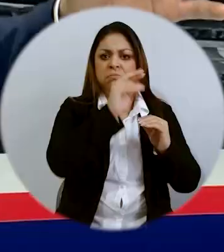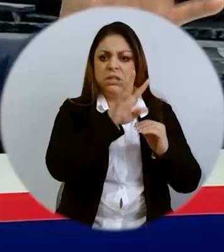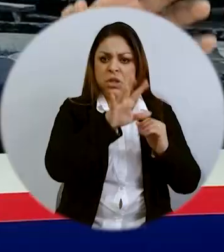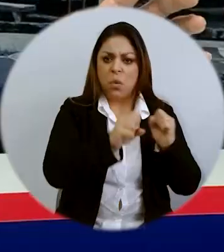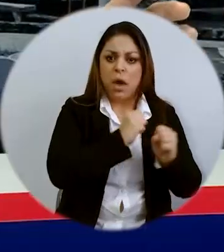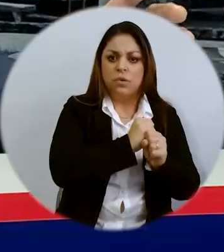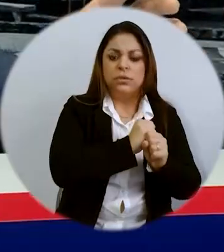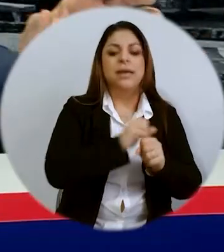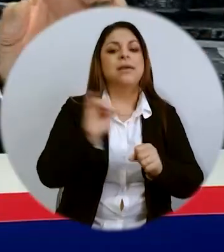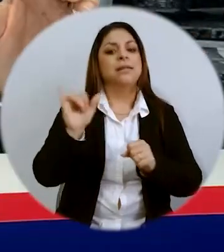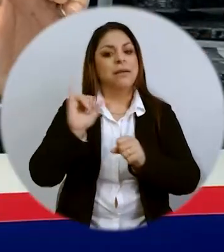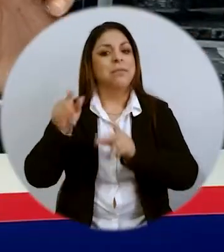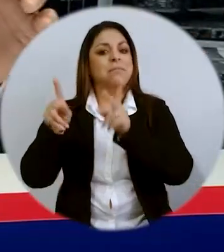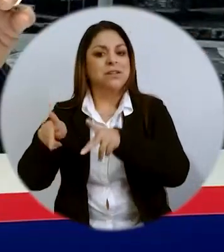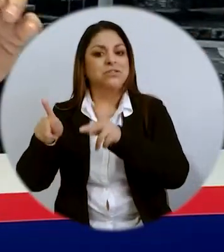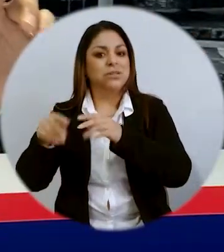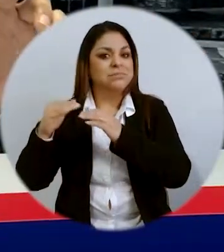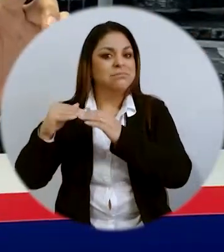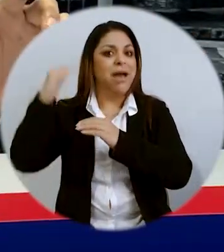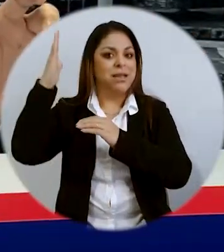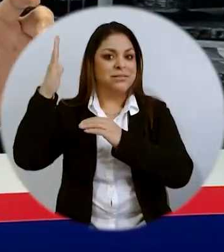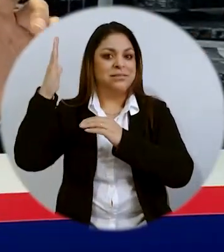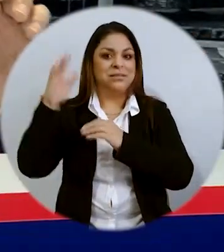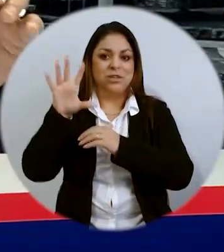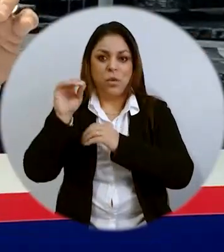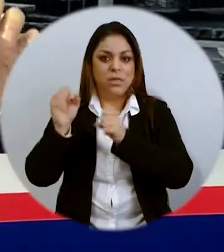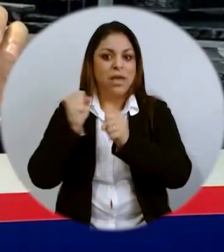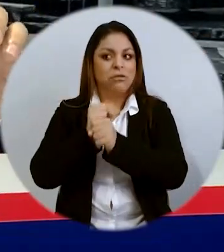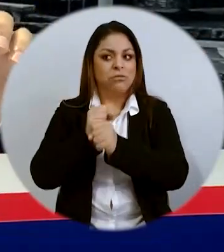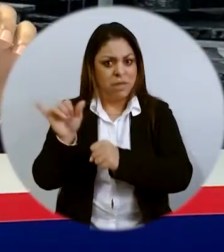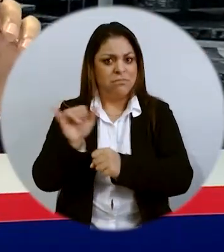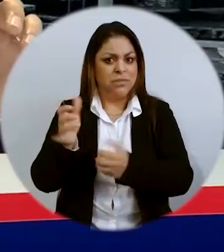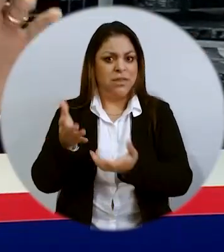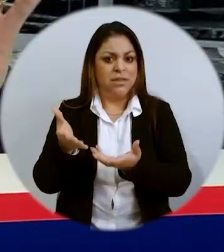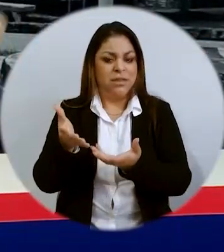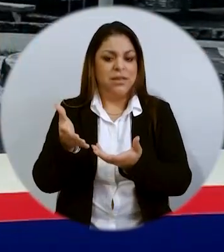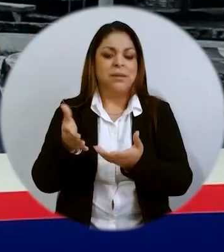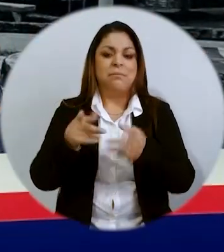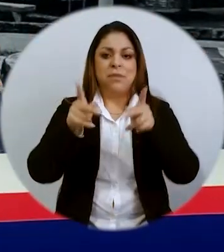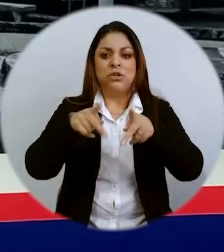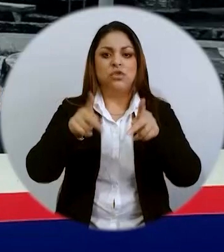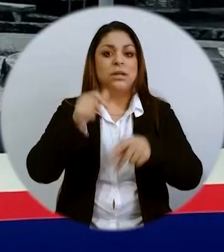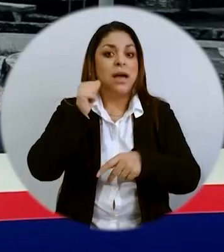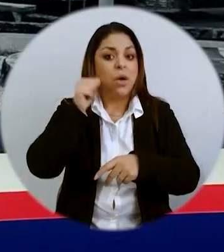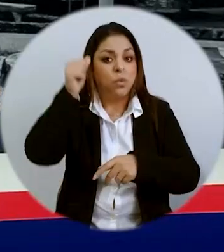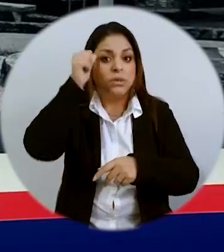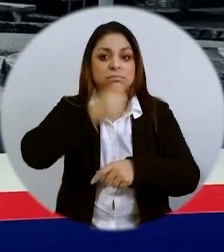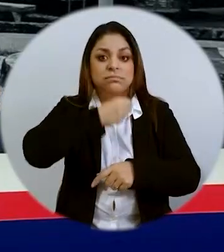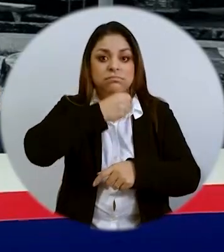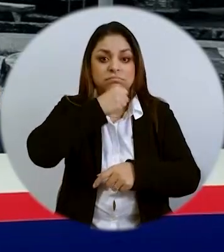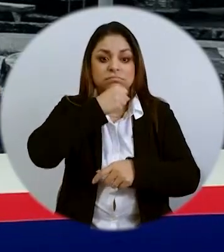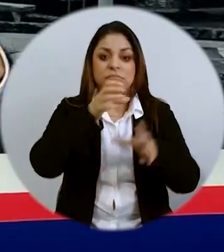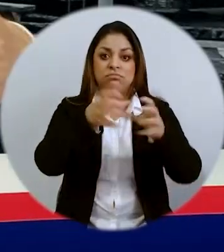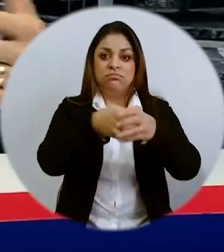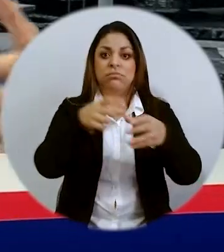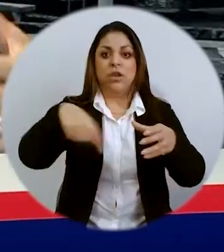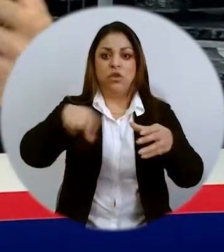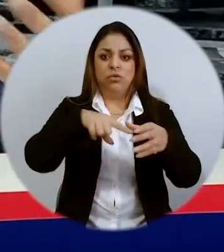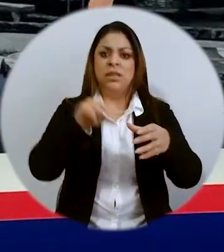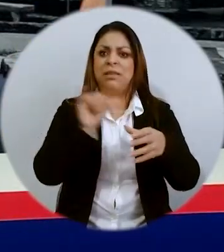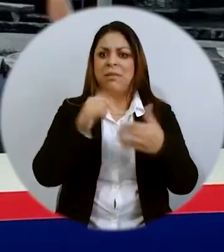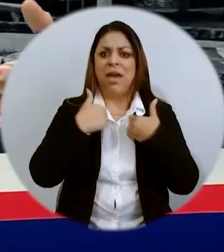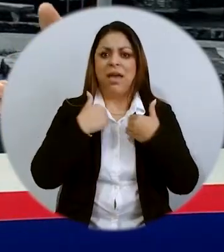años a 25 hasta las personas mayores de 50 años y personas adultas mayores,